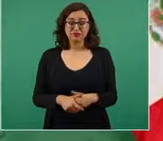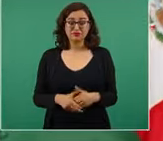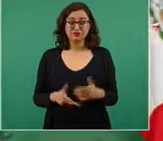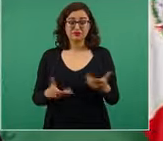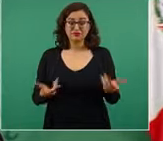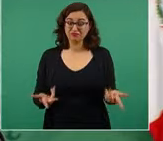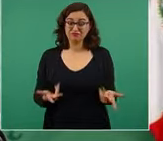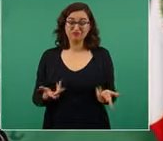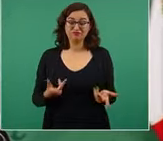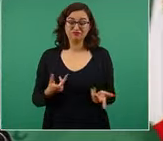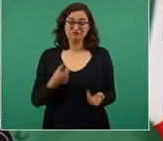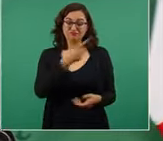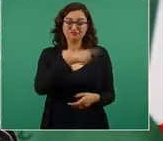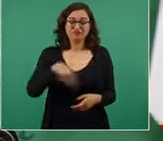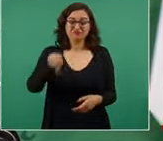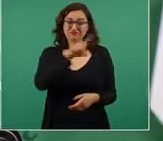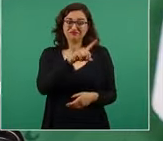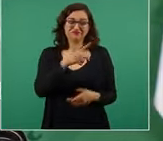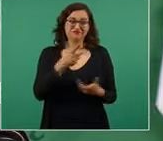Pasquín.